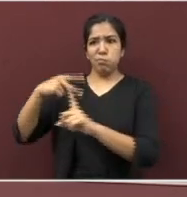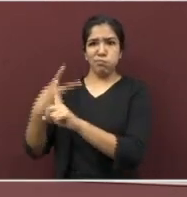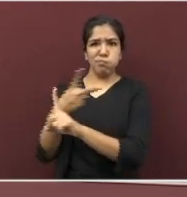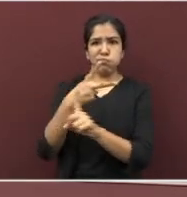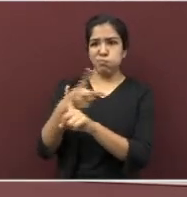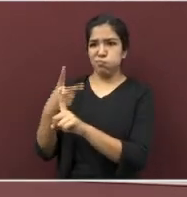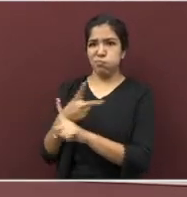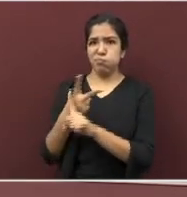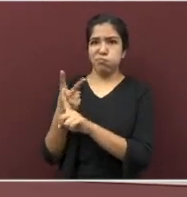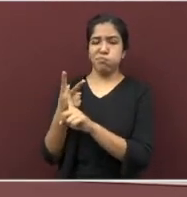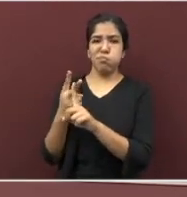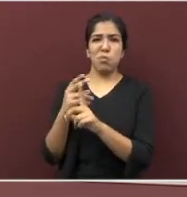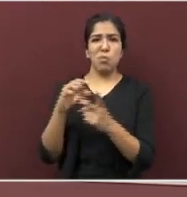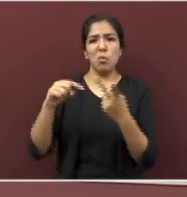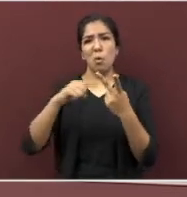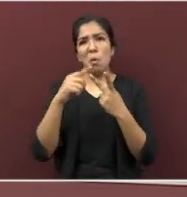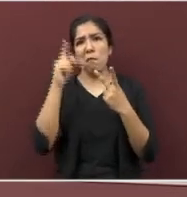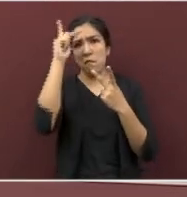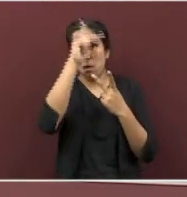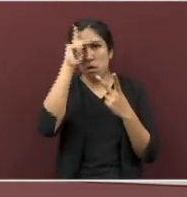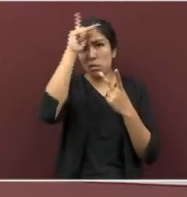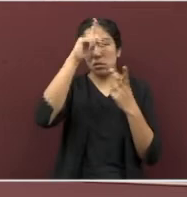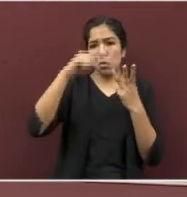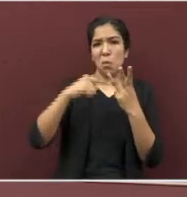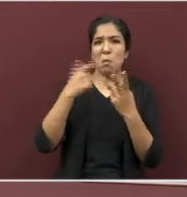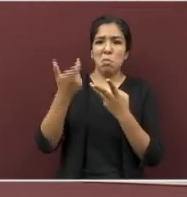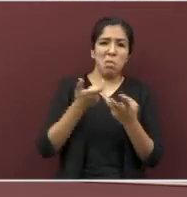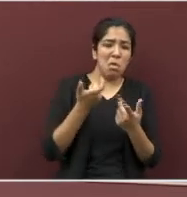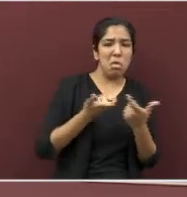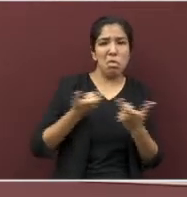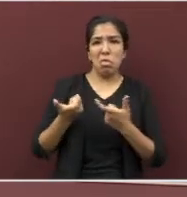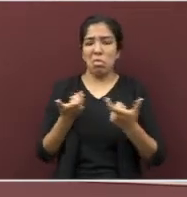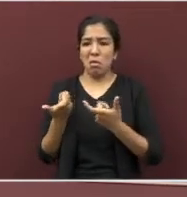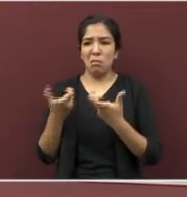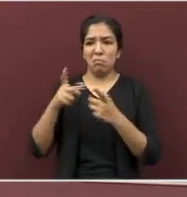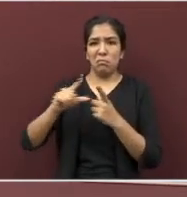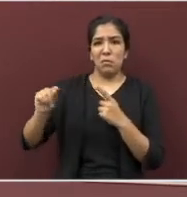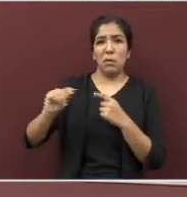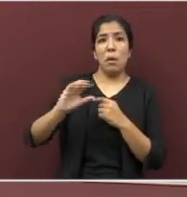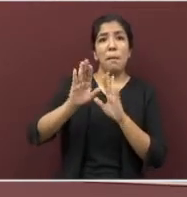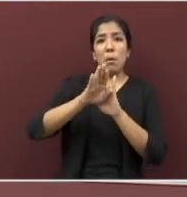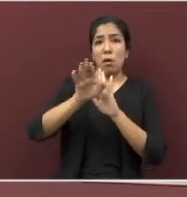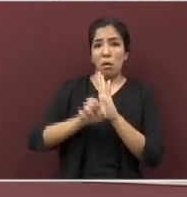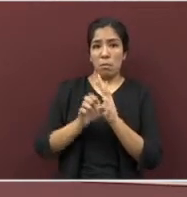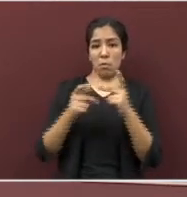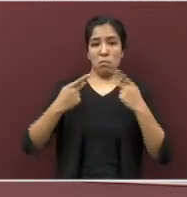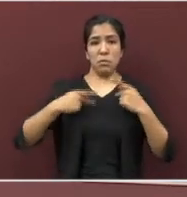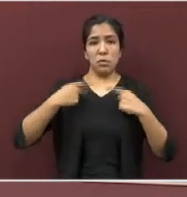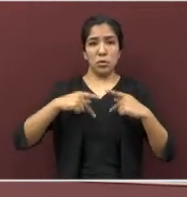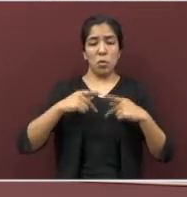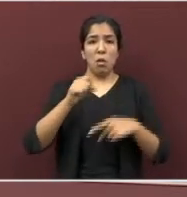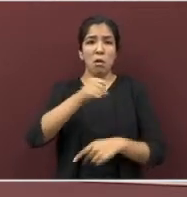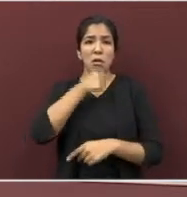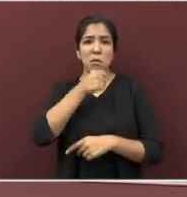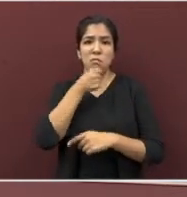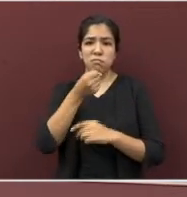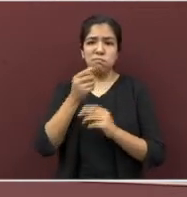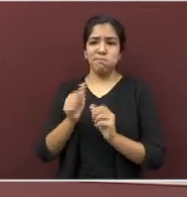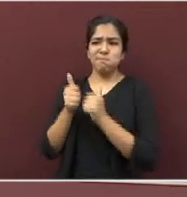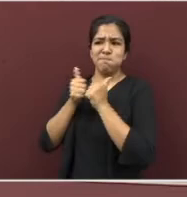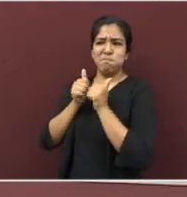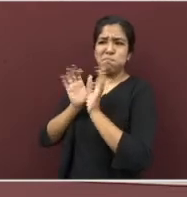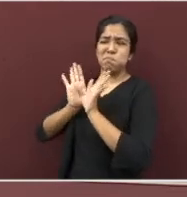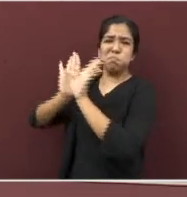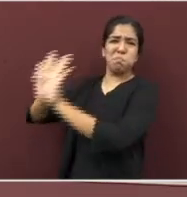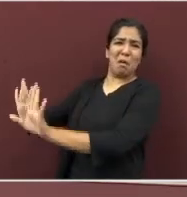razones económicas o materiales el abandono la negligencia y el deterioro grave de dignidad y la